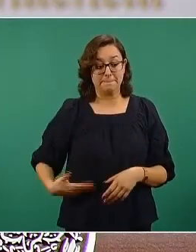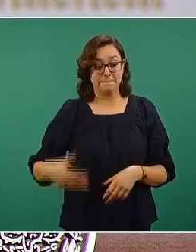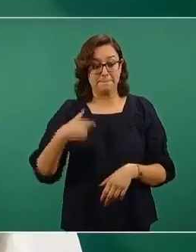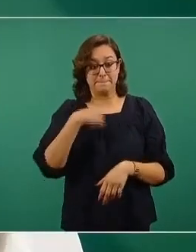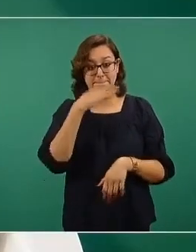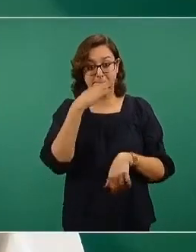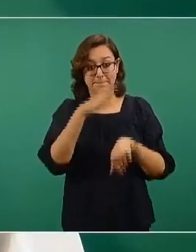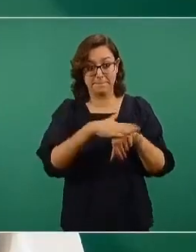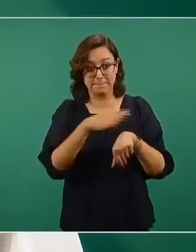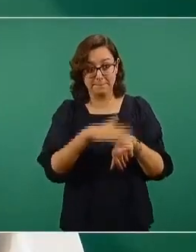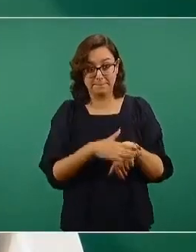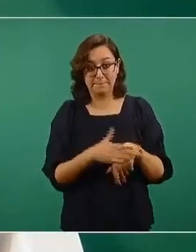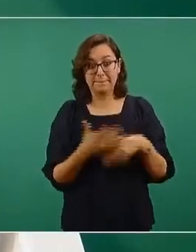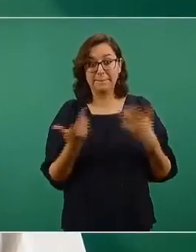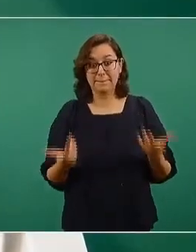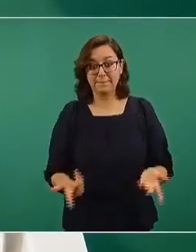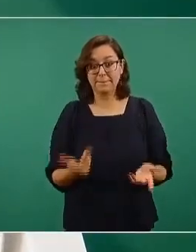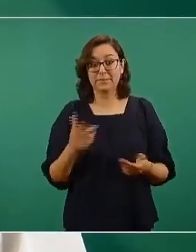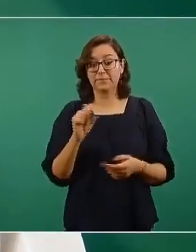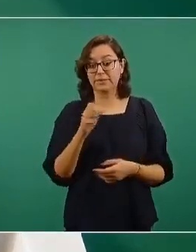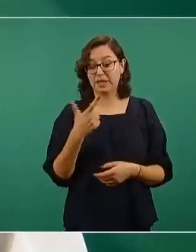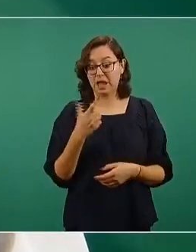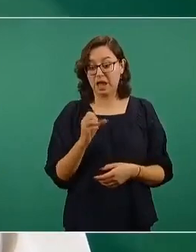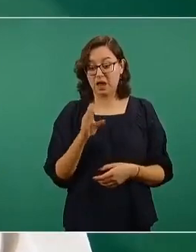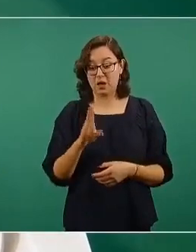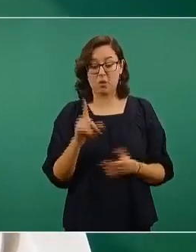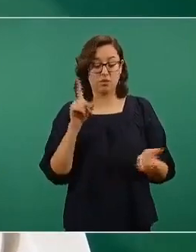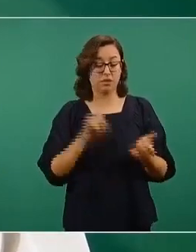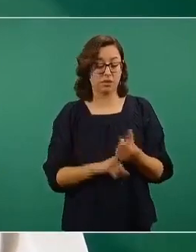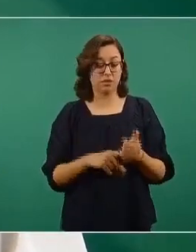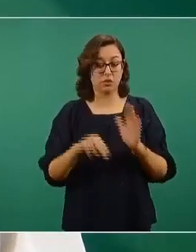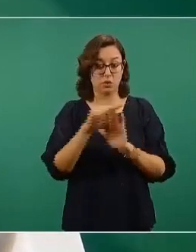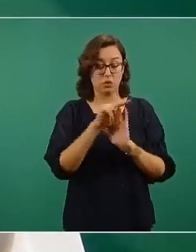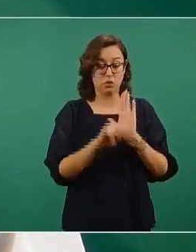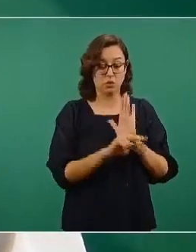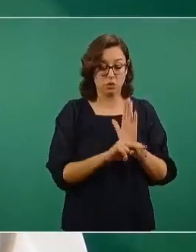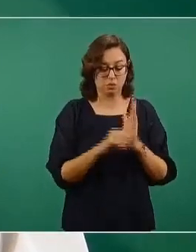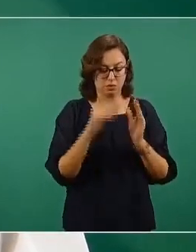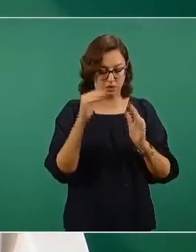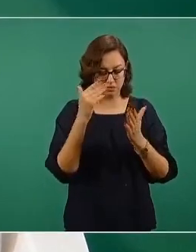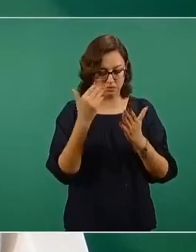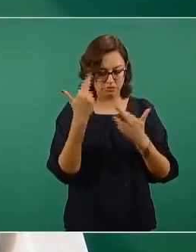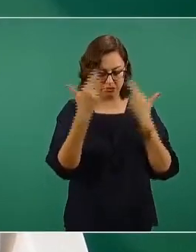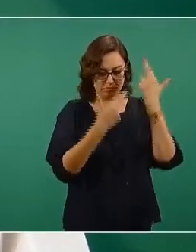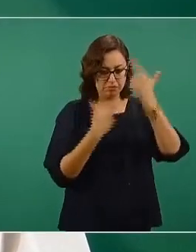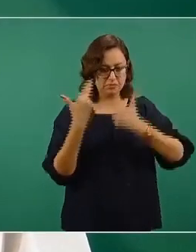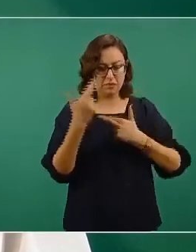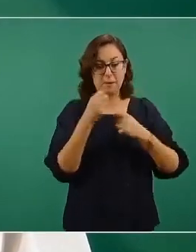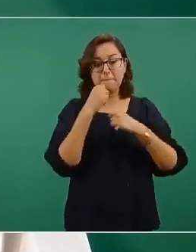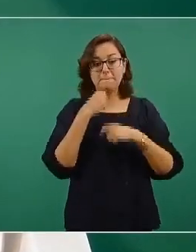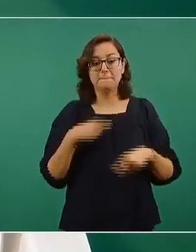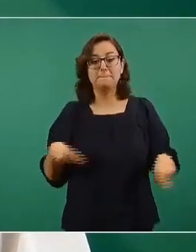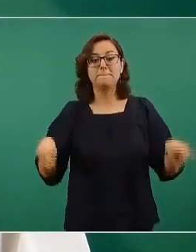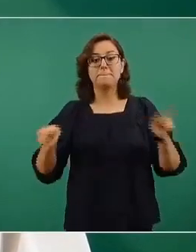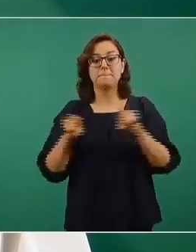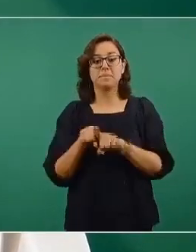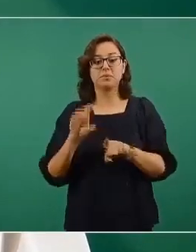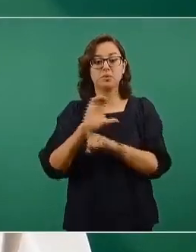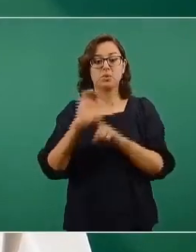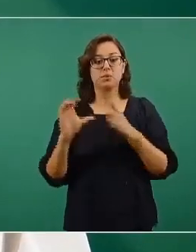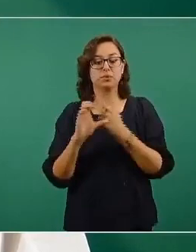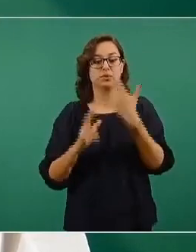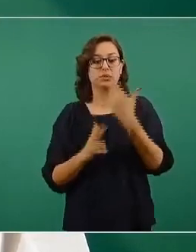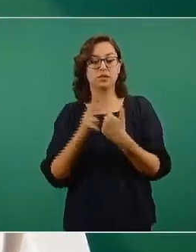la normativa que tenemos tanto en la Secretaría de Gobernación como en la Comisión Nacional de Trata de